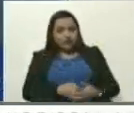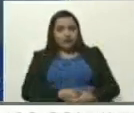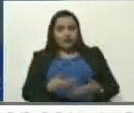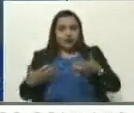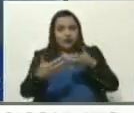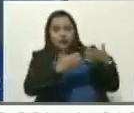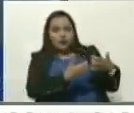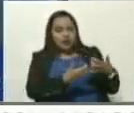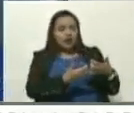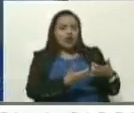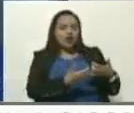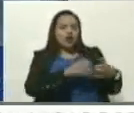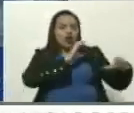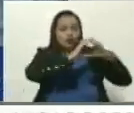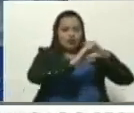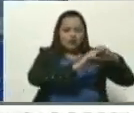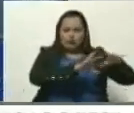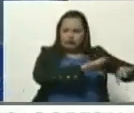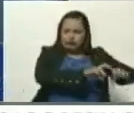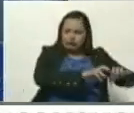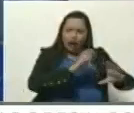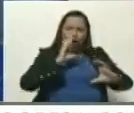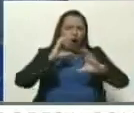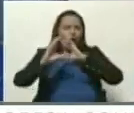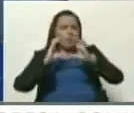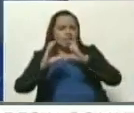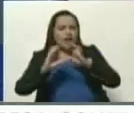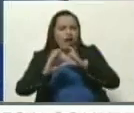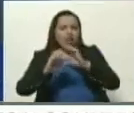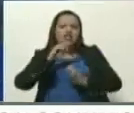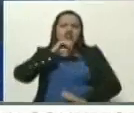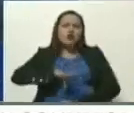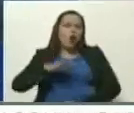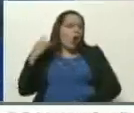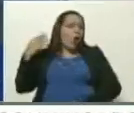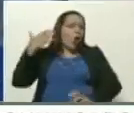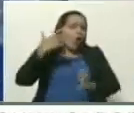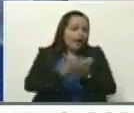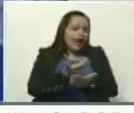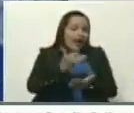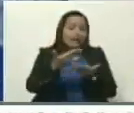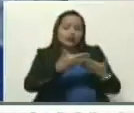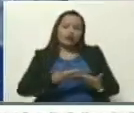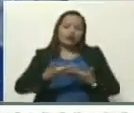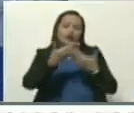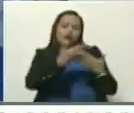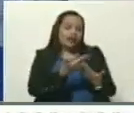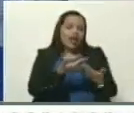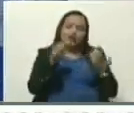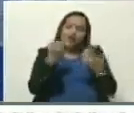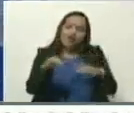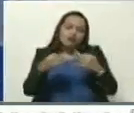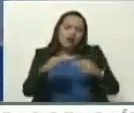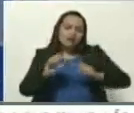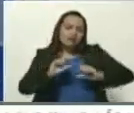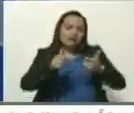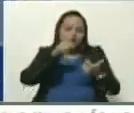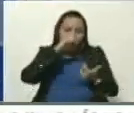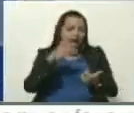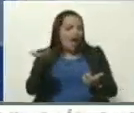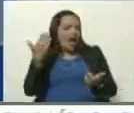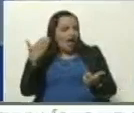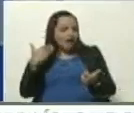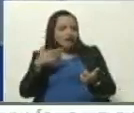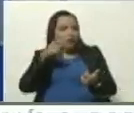La gran batalla que va a haber entre la comunicación digital y la comunicación histórica, la que se estudia en la academia o la que se hace desde la comunicación alternativa y